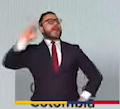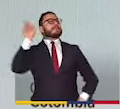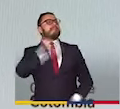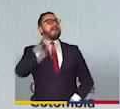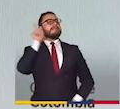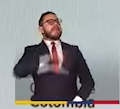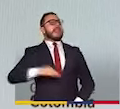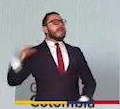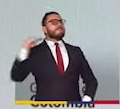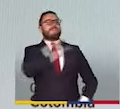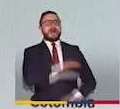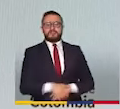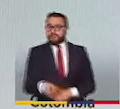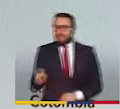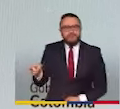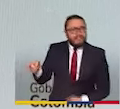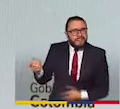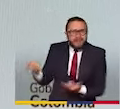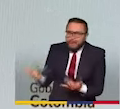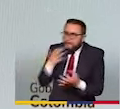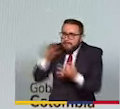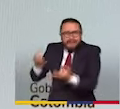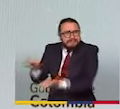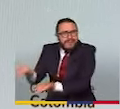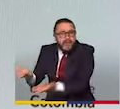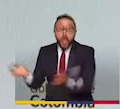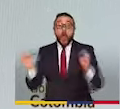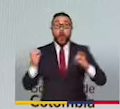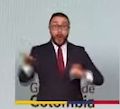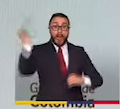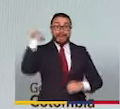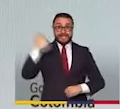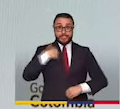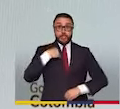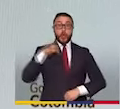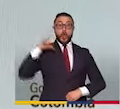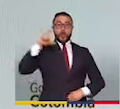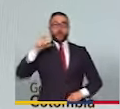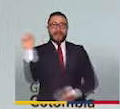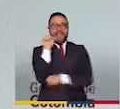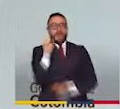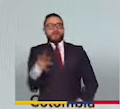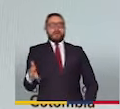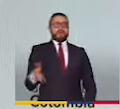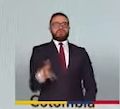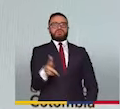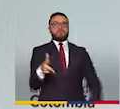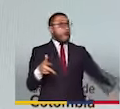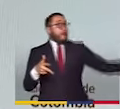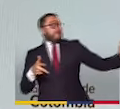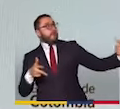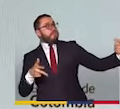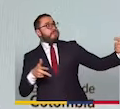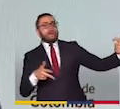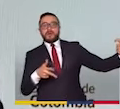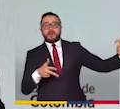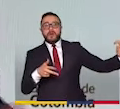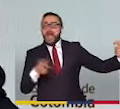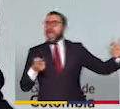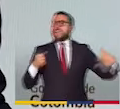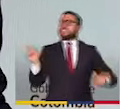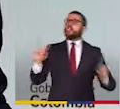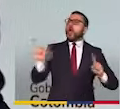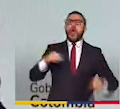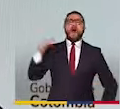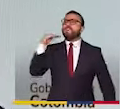que hicieron contra mí en Cúcuta, la Fiscalía General de la Nación, ¿por qué? Porque se arrodilló a intereses criminales y